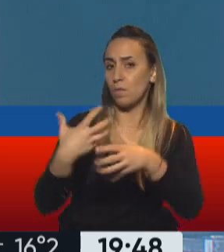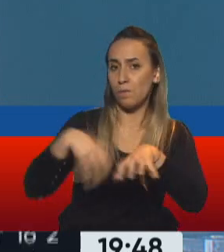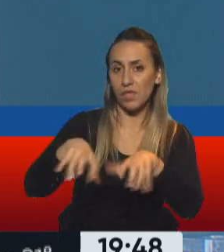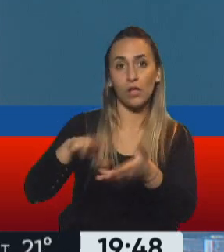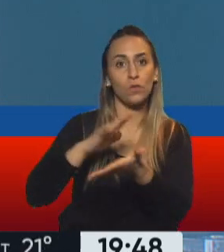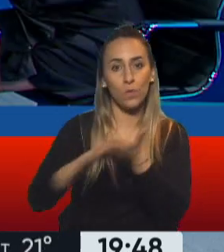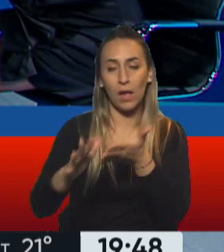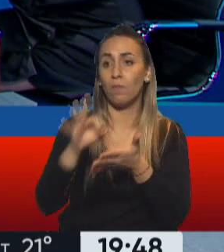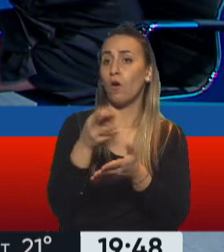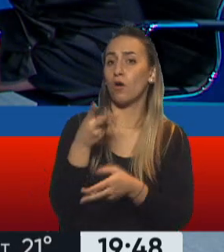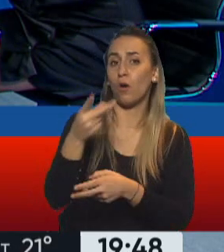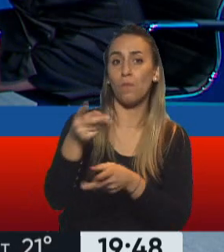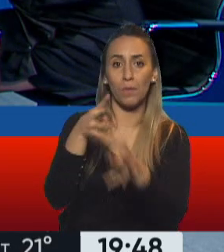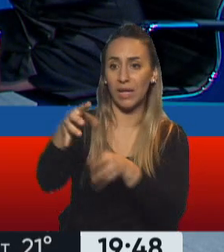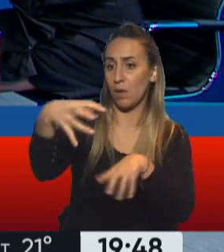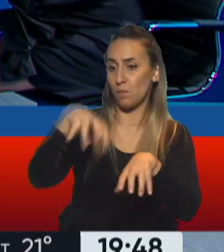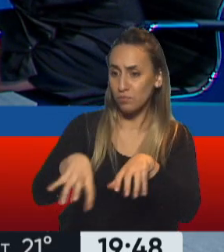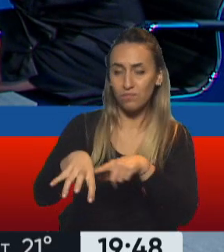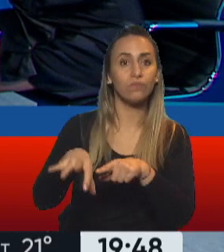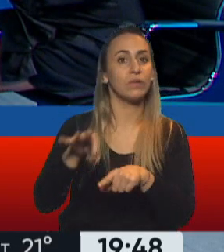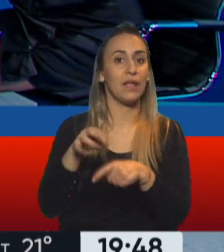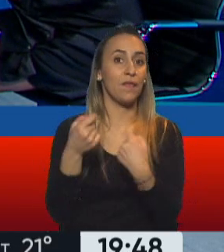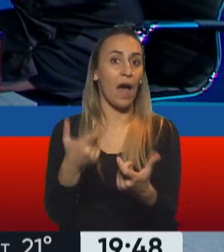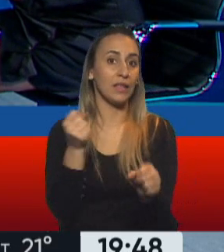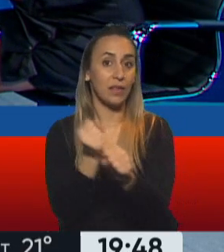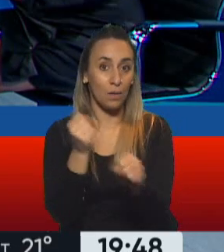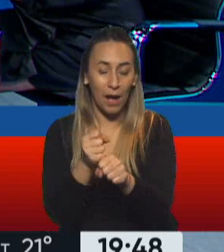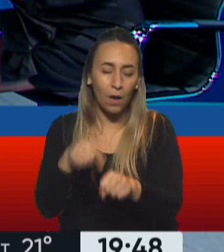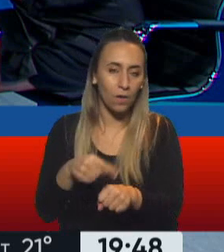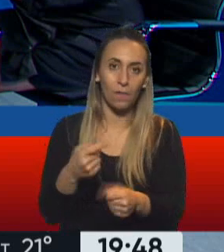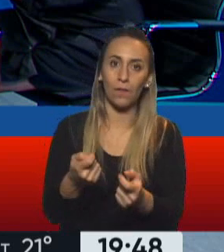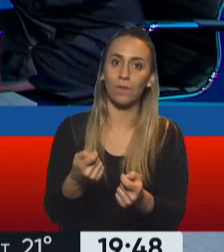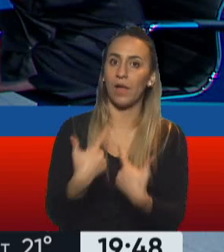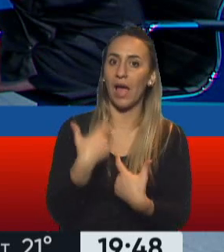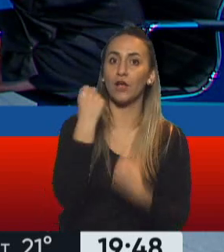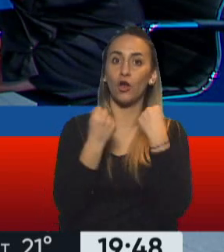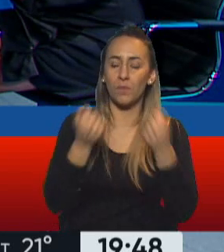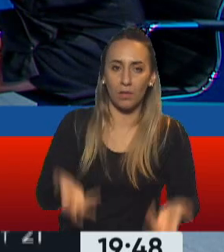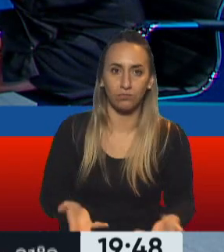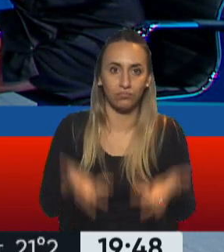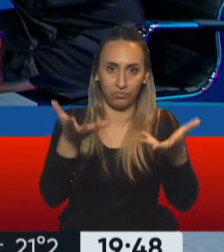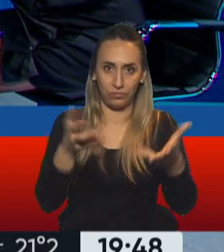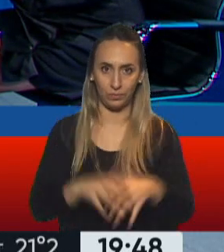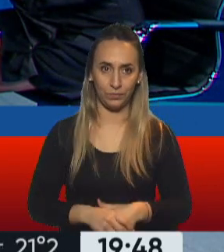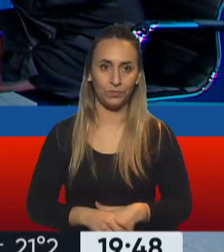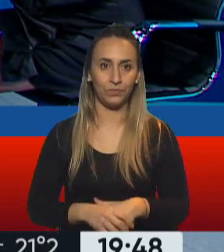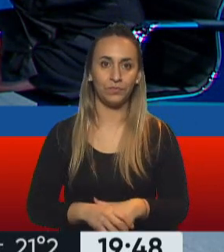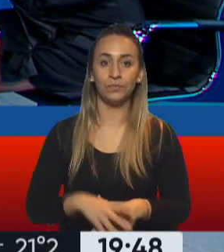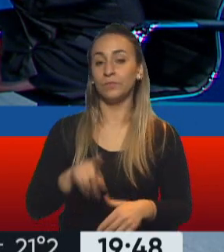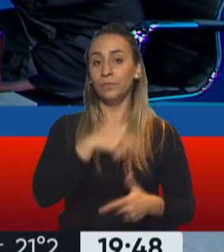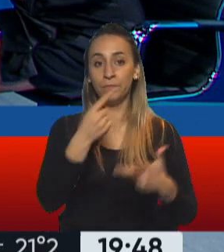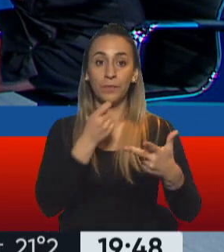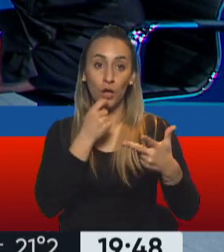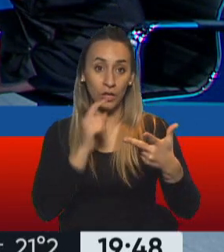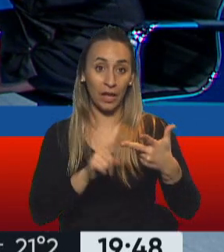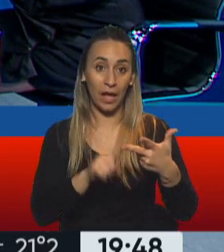compró una máquina y fundamentalmente que crea puestos de trabajo bien perfecta tenemos un caso más que es un ejemplo más